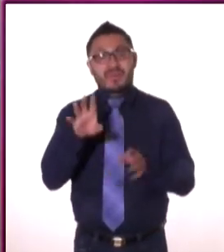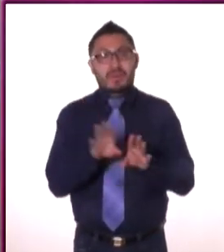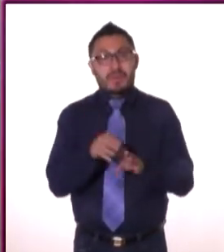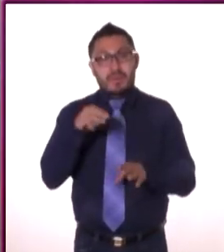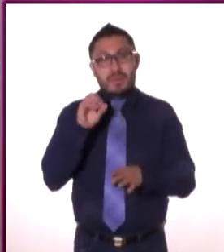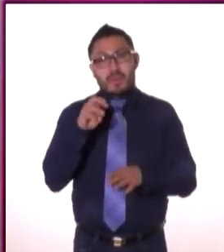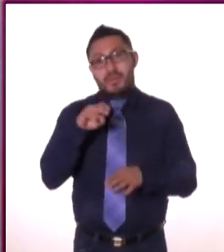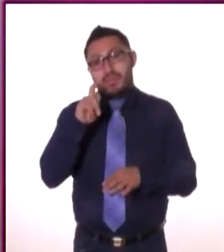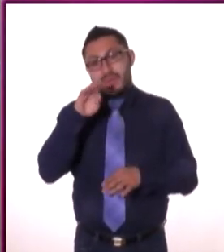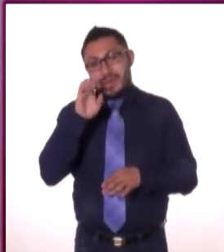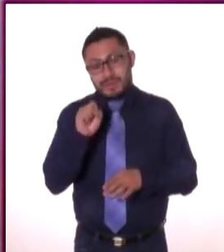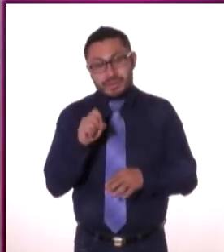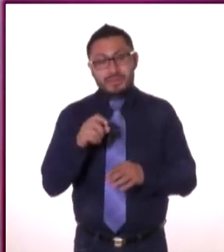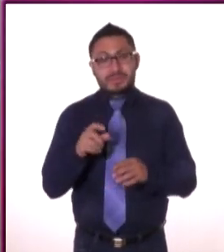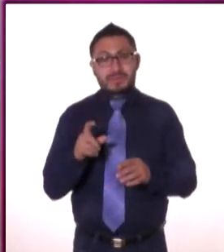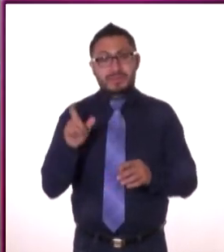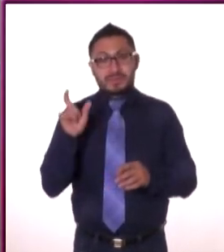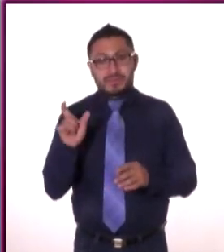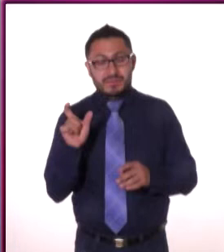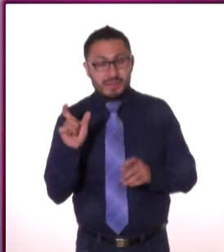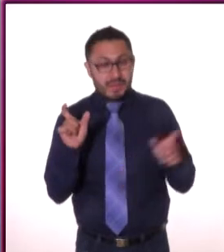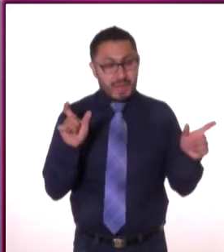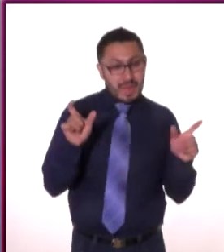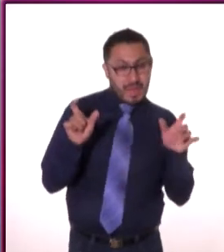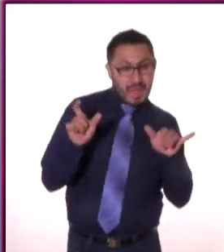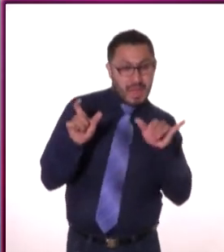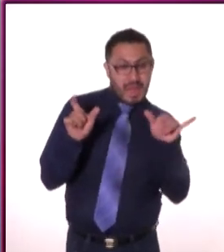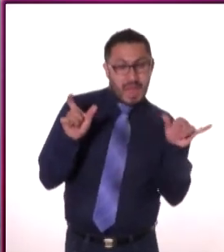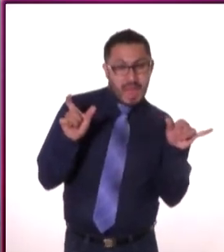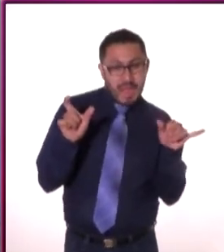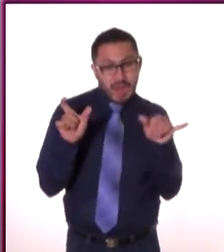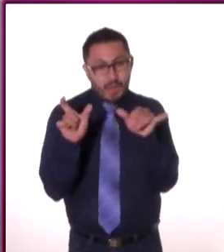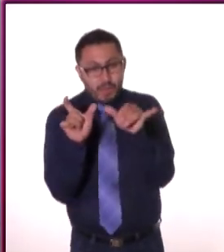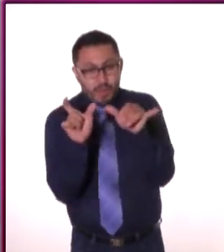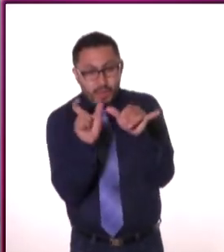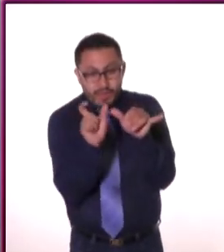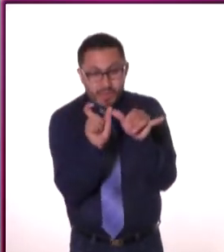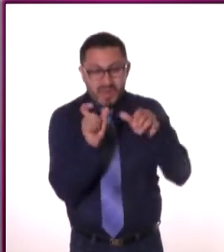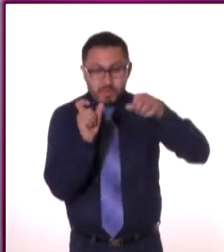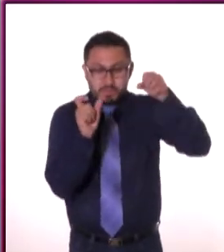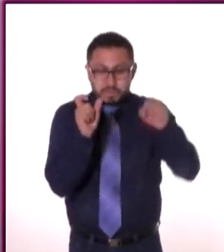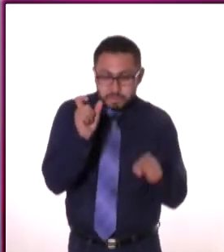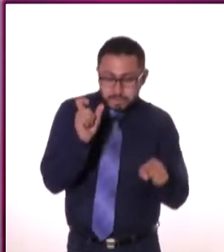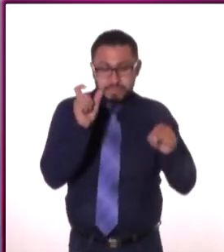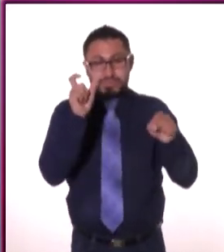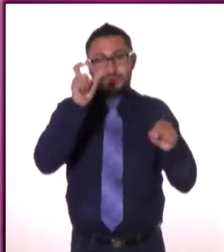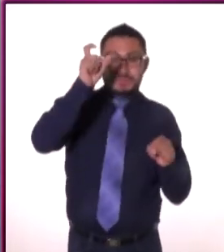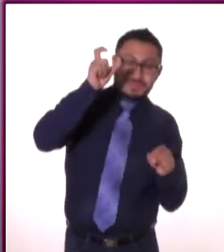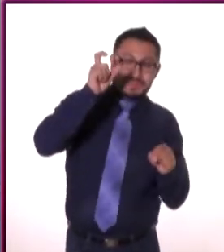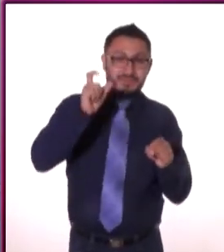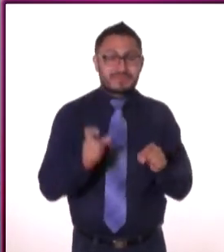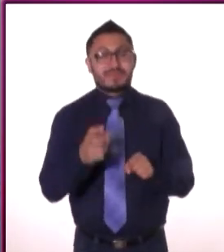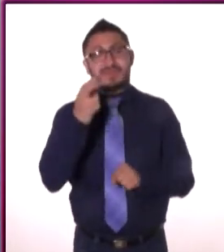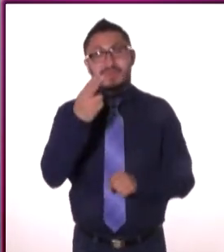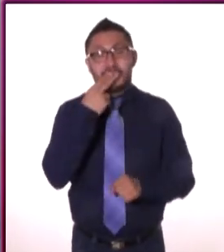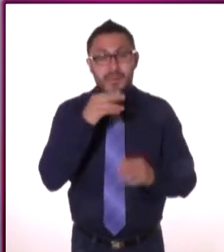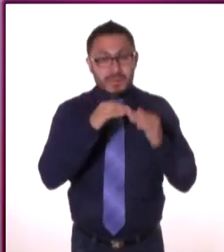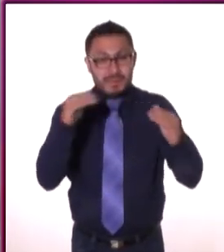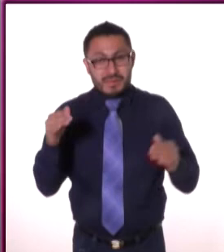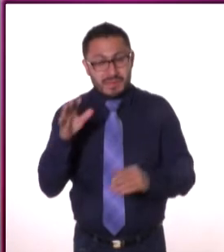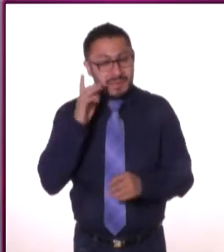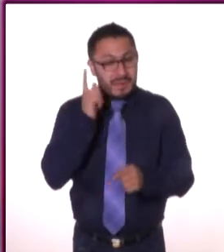los momentos que le llaman por ahí, ¿no? Sí. Y eso dice cuándo está en equilibrio, y esos productos también sirven para